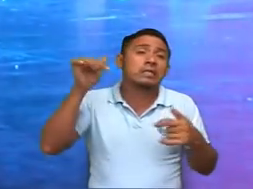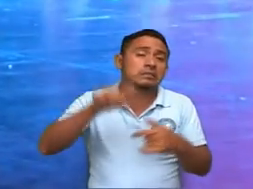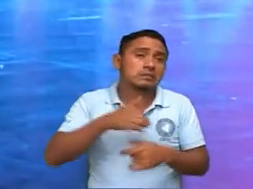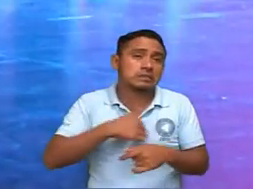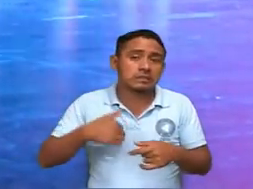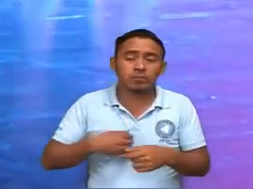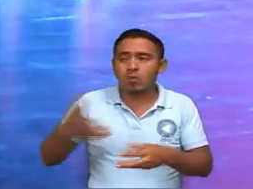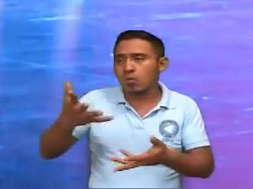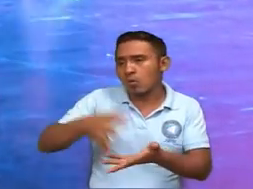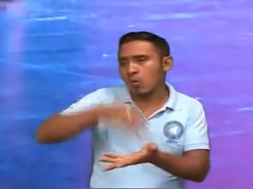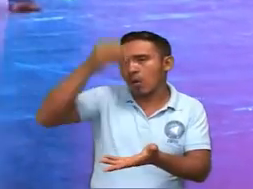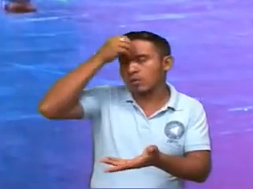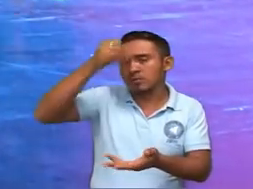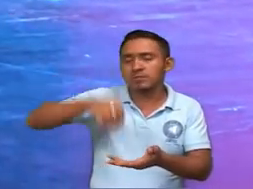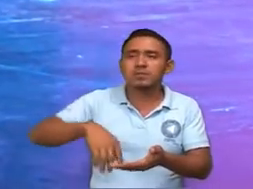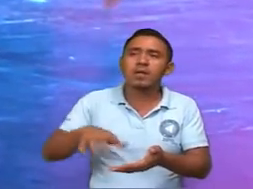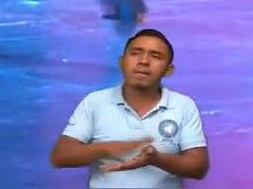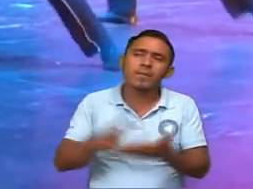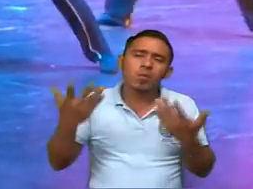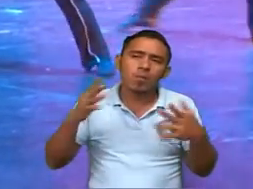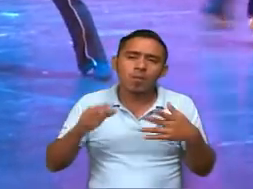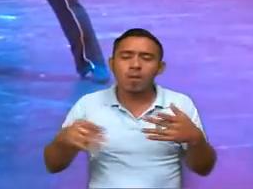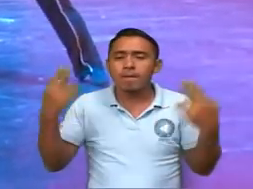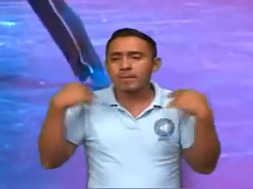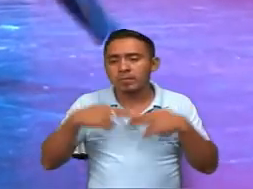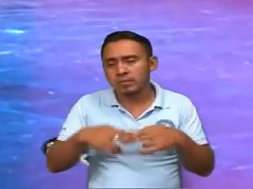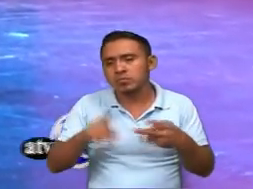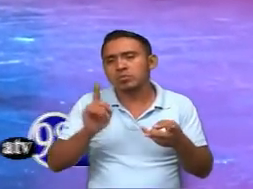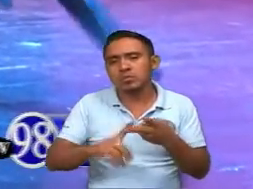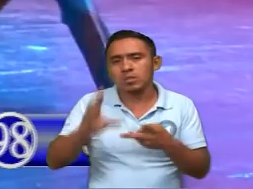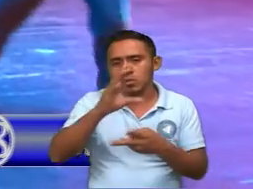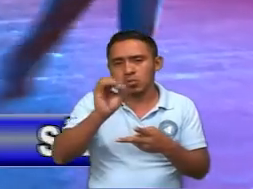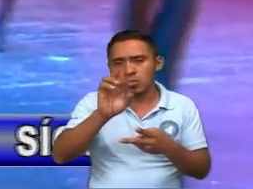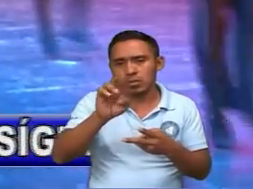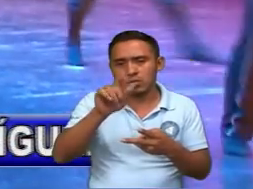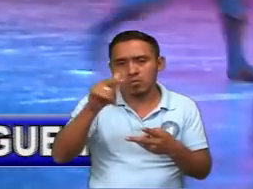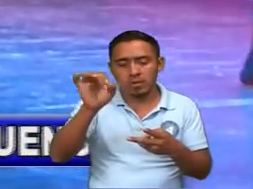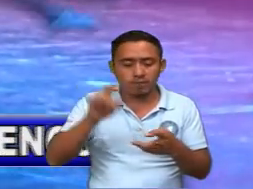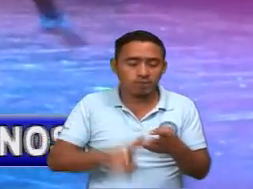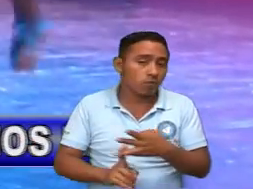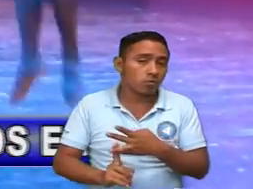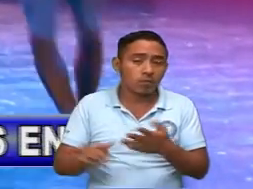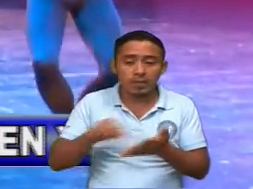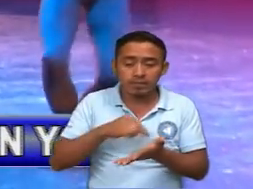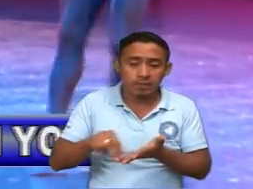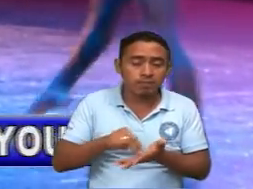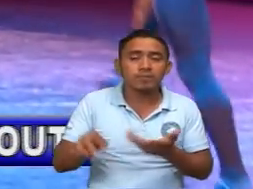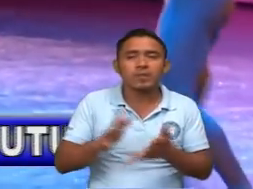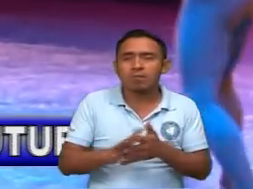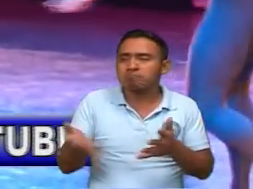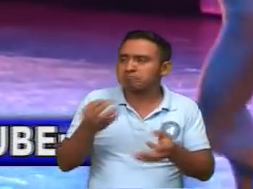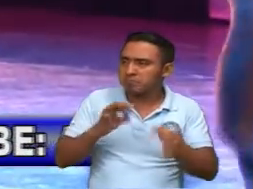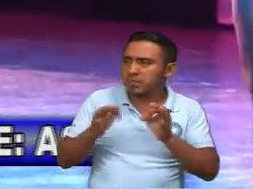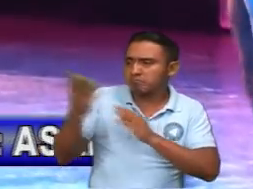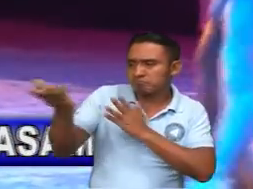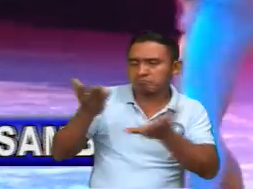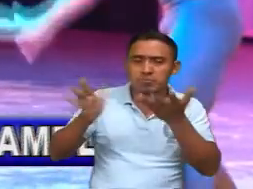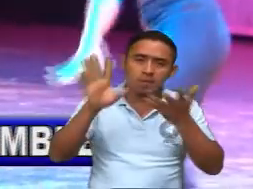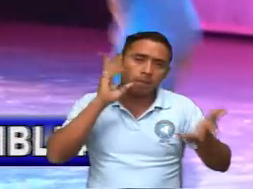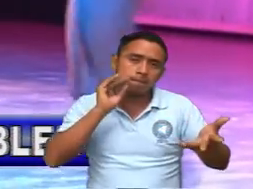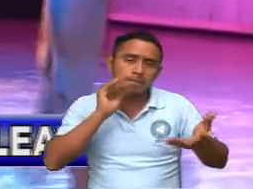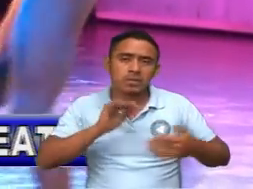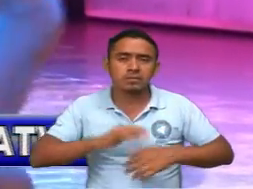nos retroalimentamos como bailarines, como maestros, como coreógrafos, y bueno, nos sentimos un momento agradable intercambiando todas esas